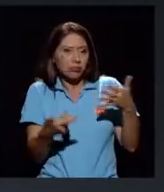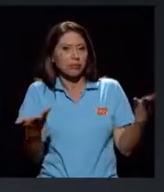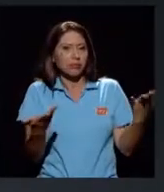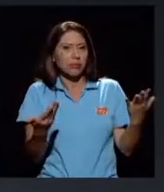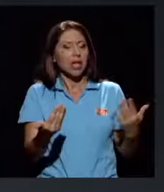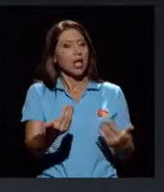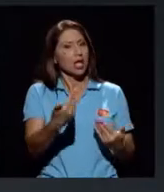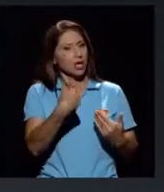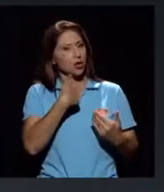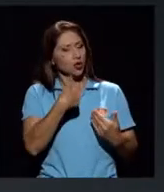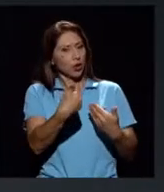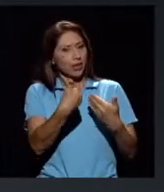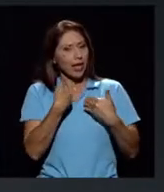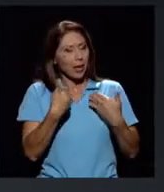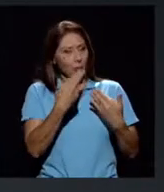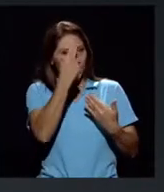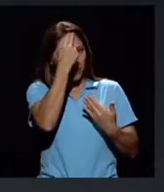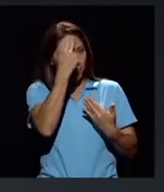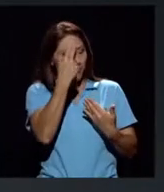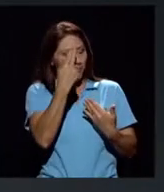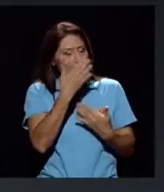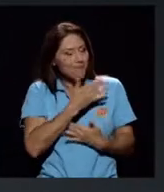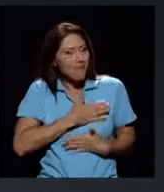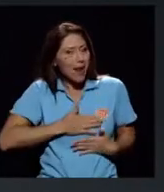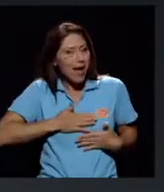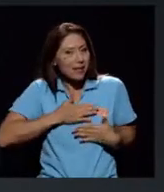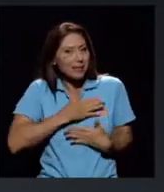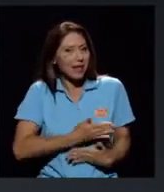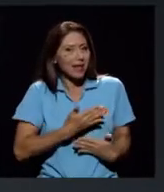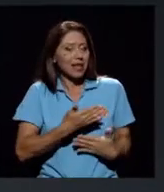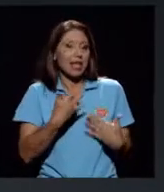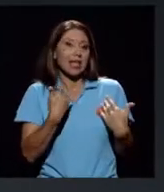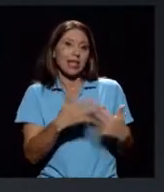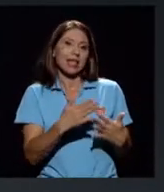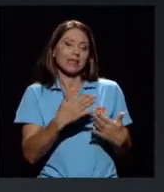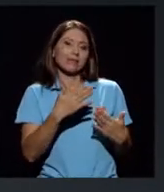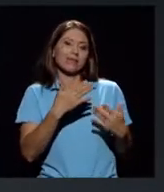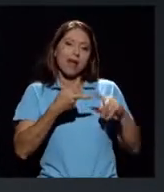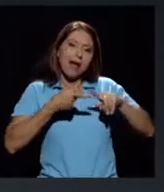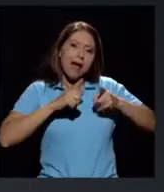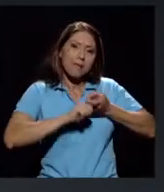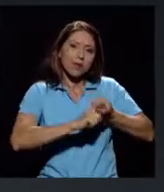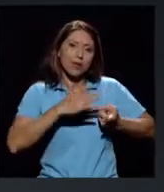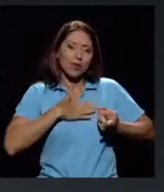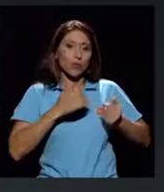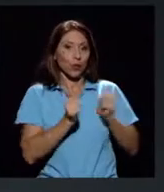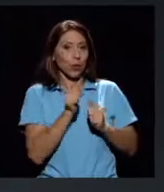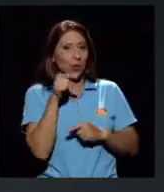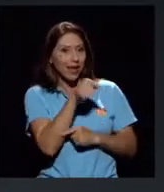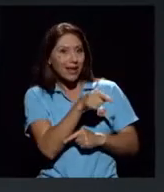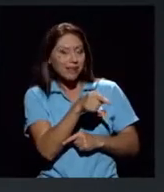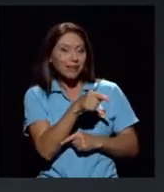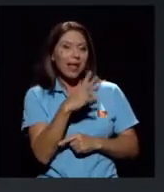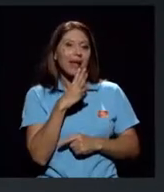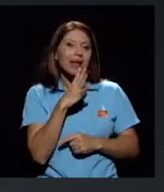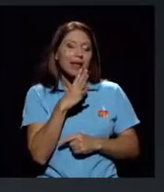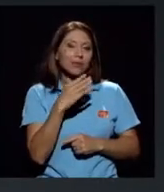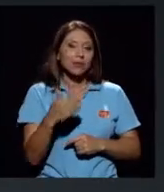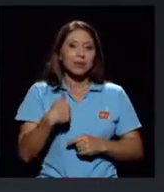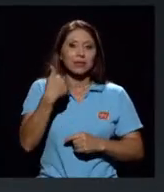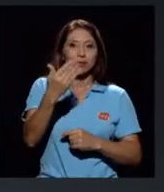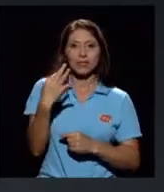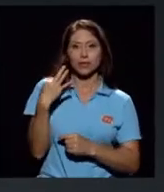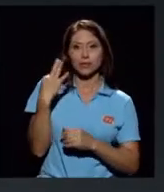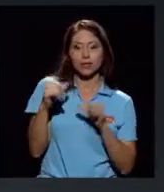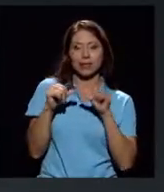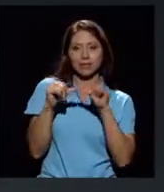placer de que puedo decir que es un admirado amigo mío con él hablaremos una vez que el canal nos